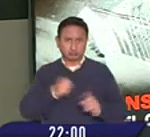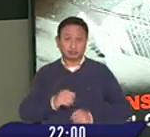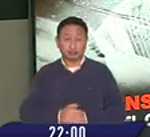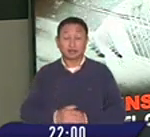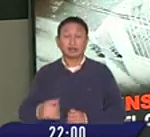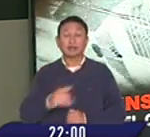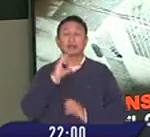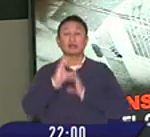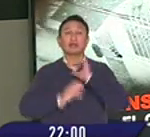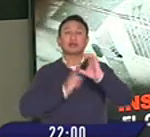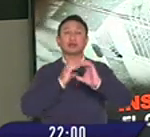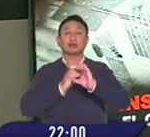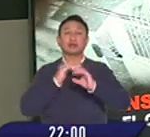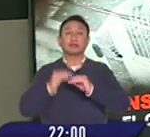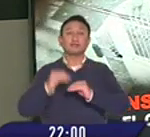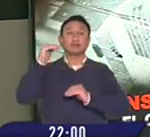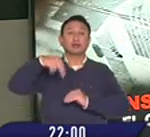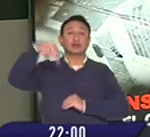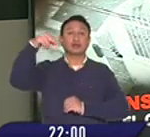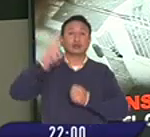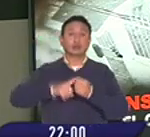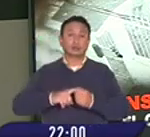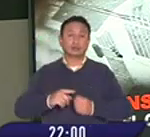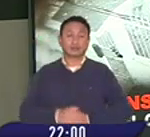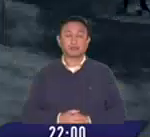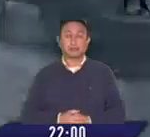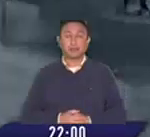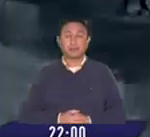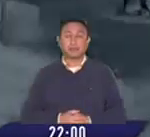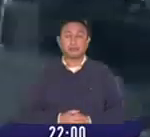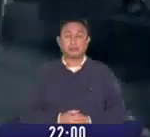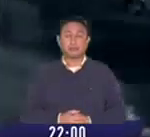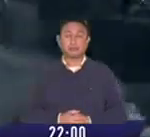registró en el condado al norte de Quito.